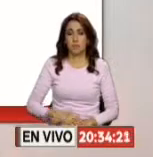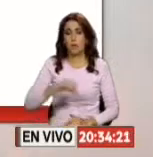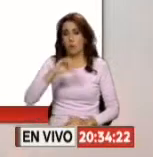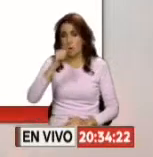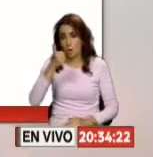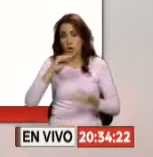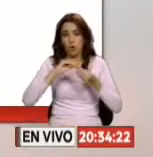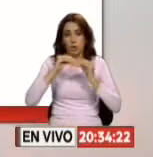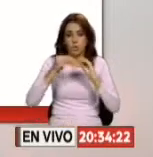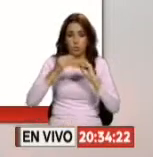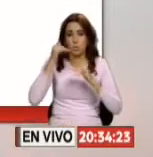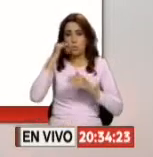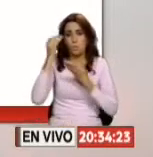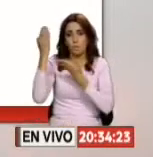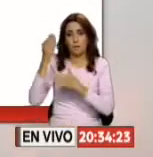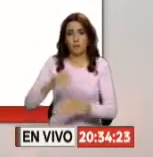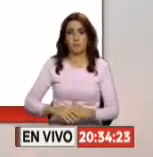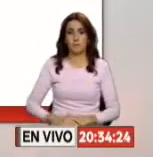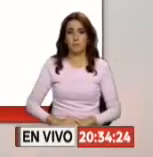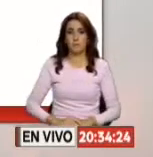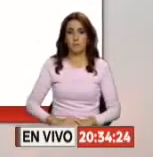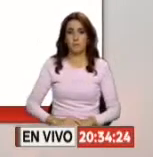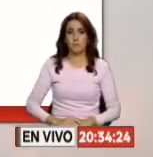098-061-8073 o al